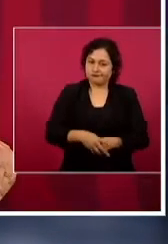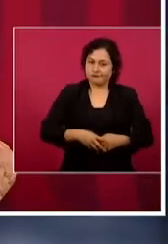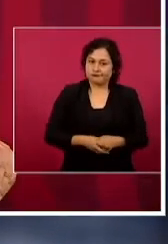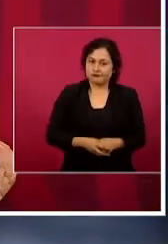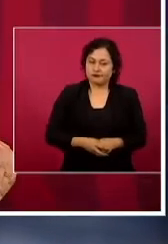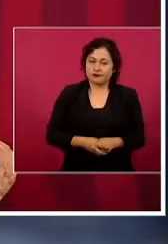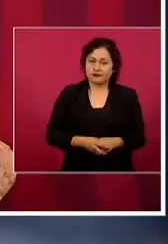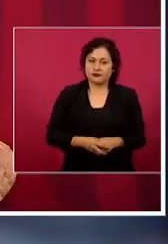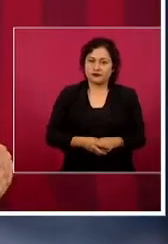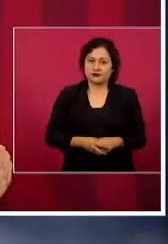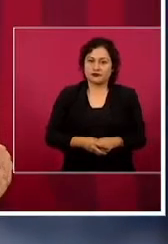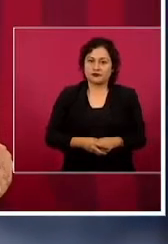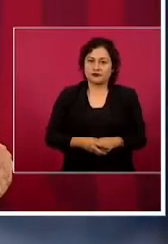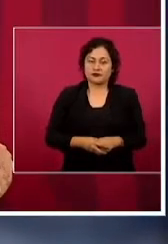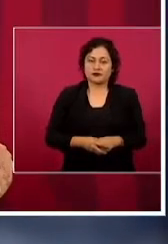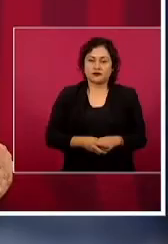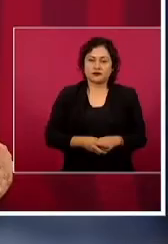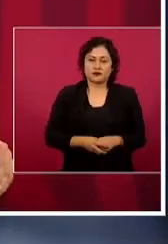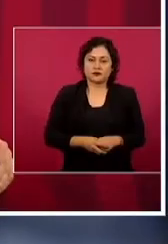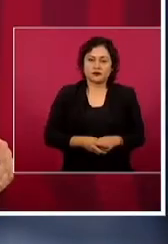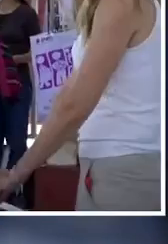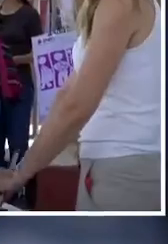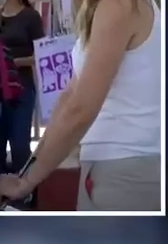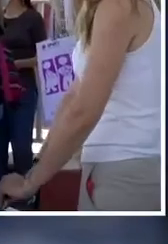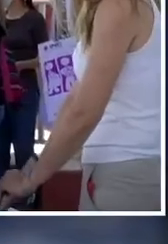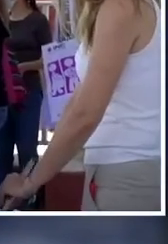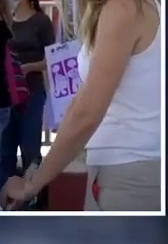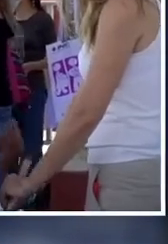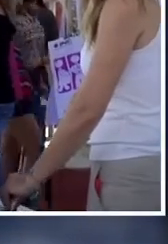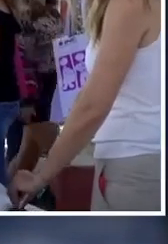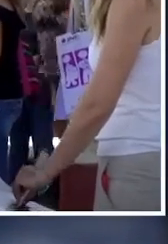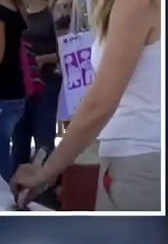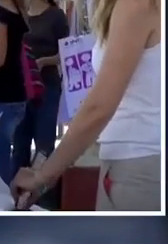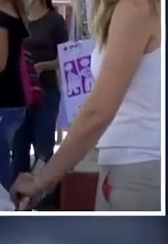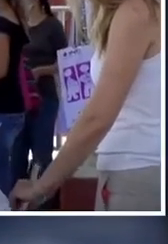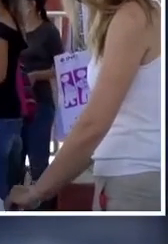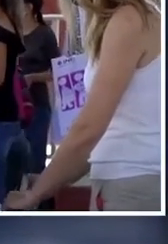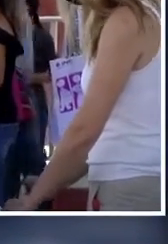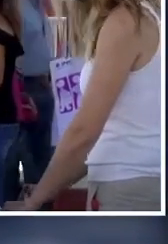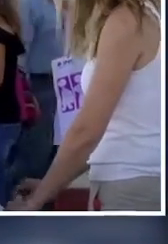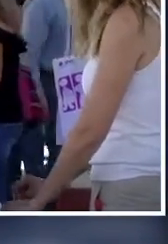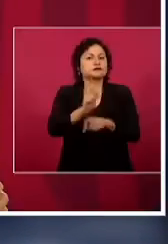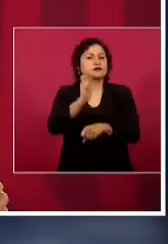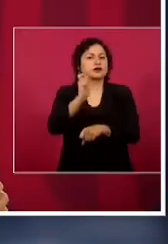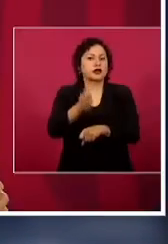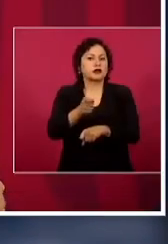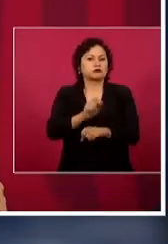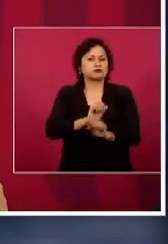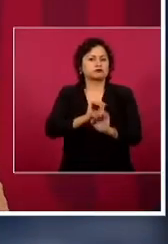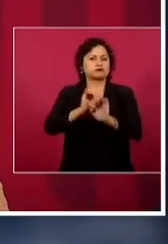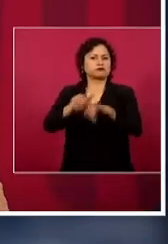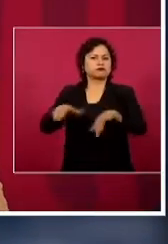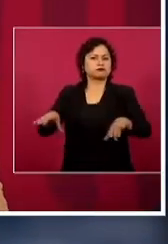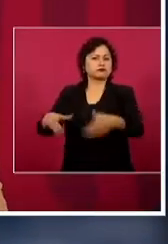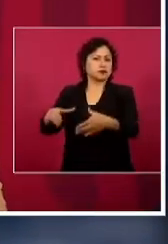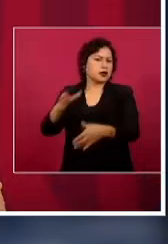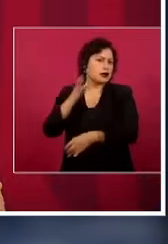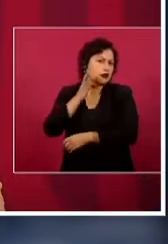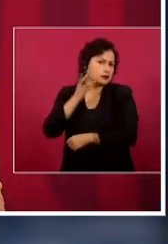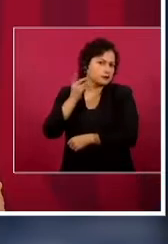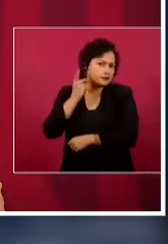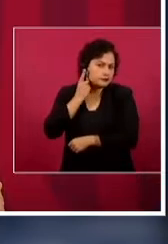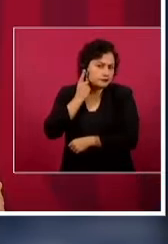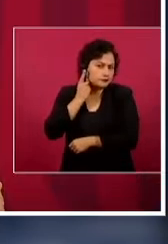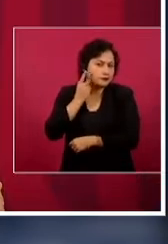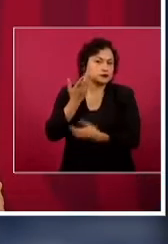lucero con la misma actitud que llegaron con la reforma eléctrica es decir de no aceptar